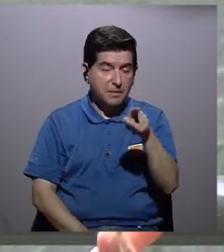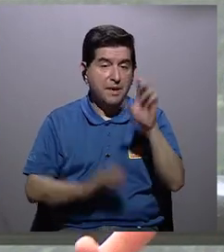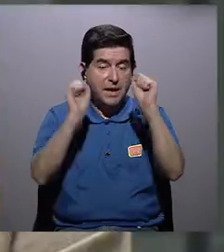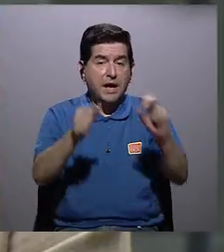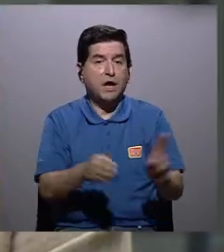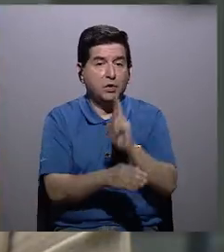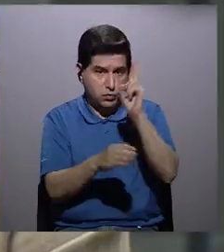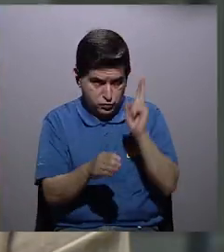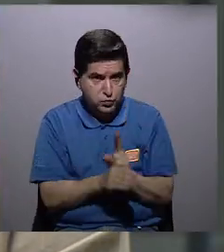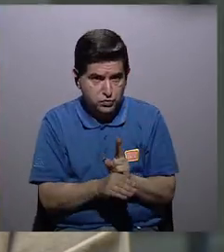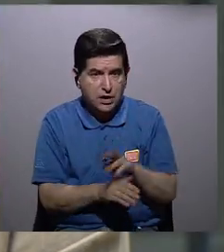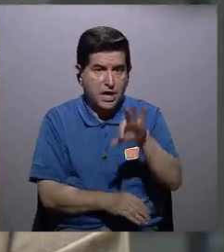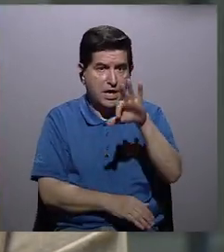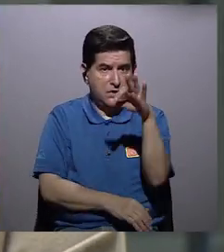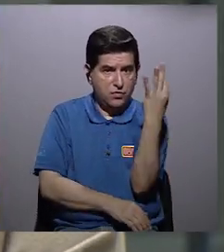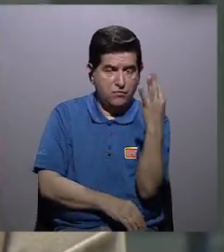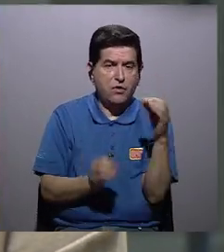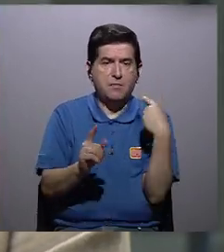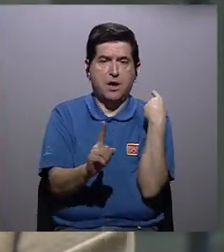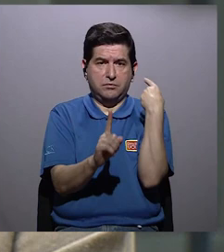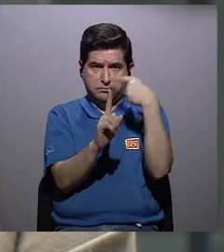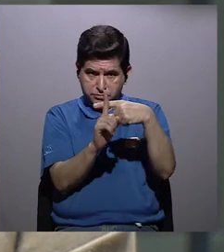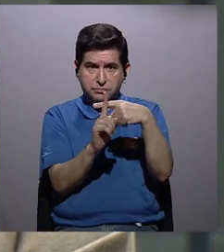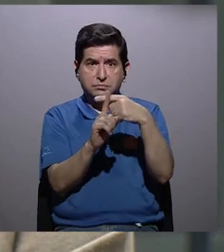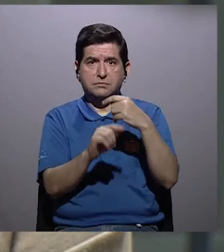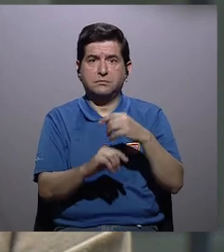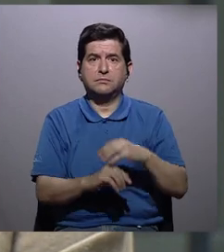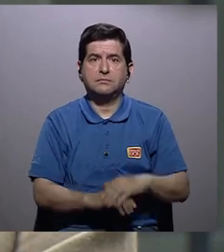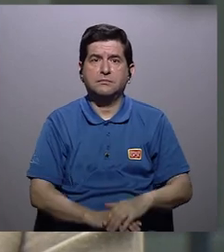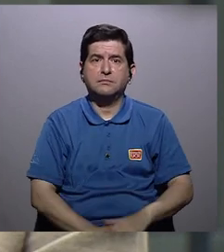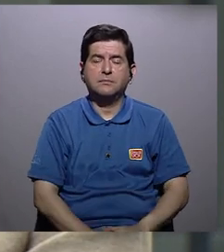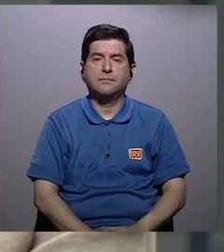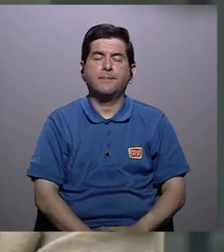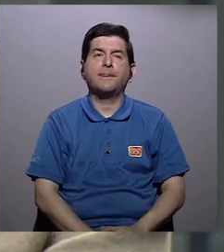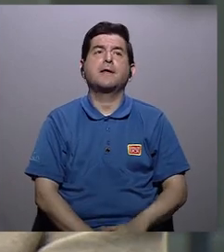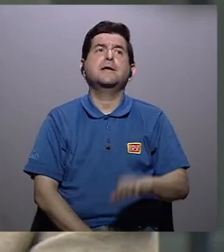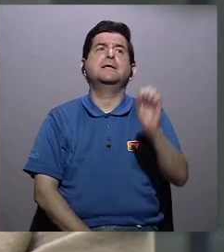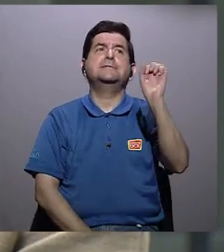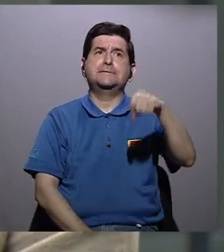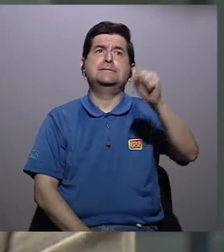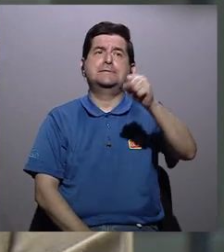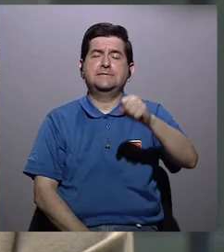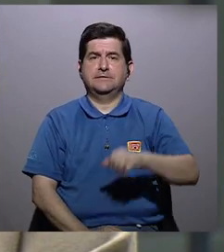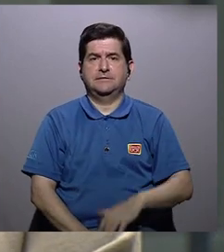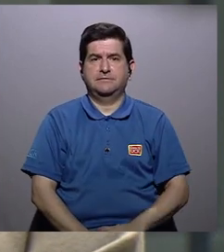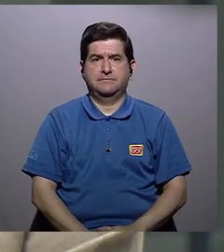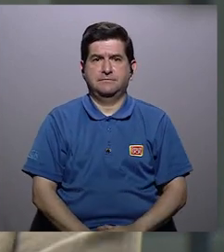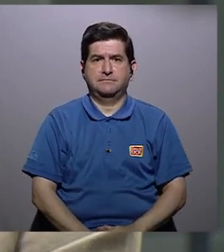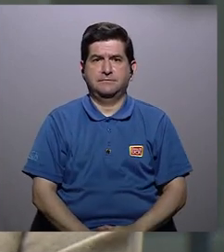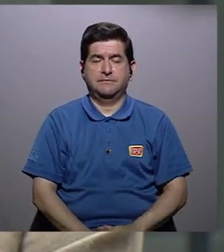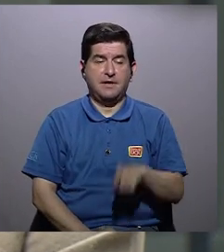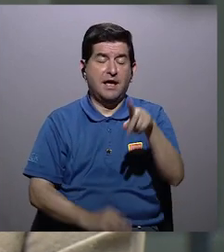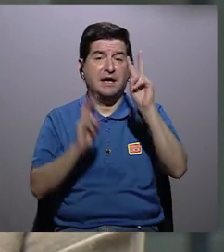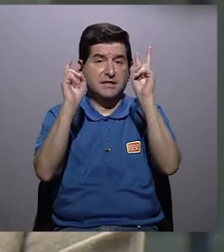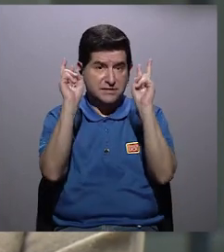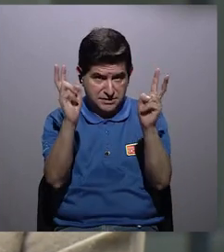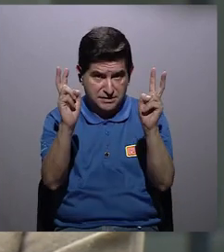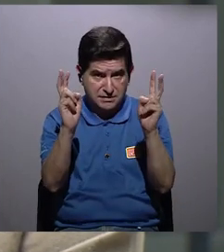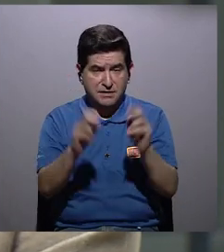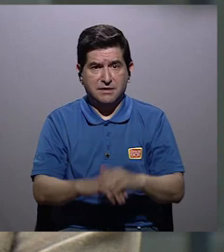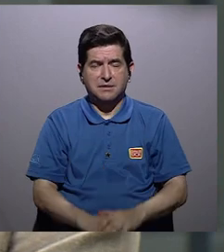puedan utilizar en formas también más positivas. Sí, sobre eso hemos, era un tema